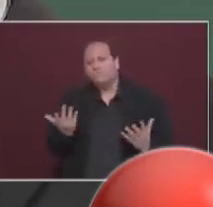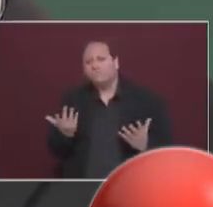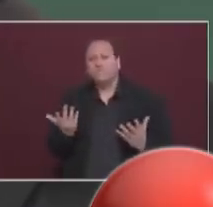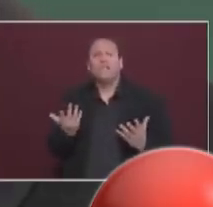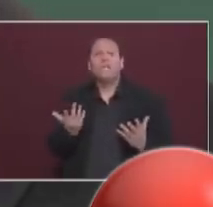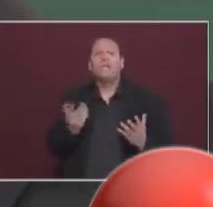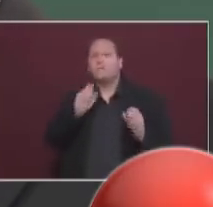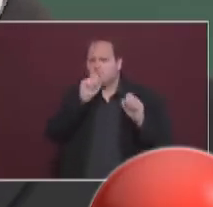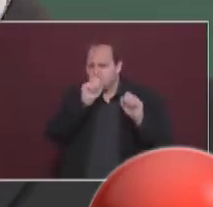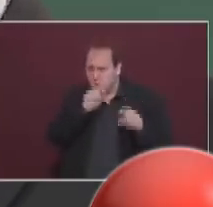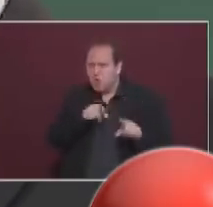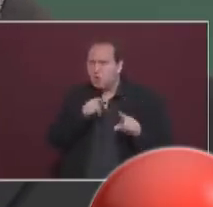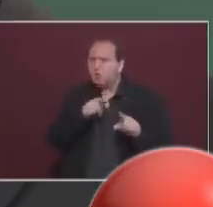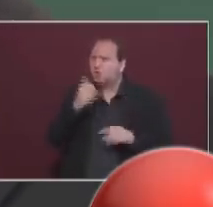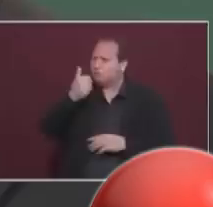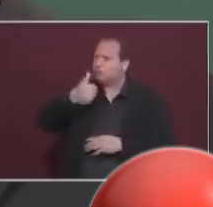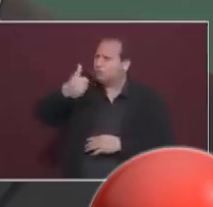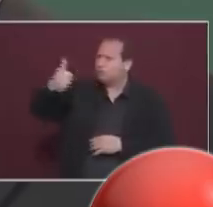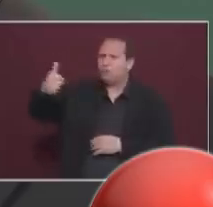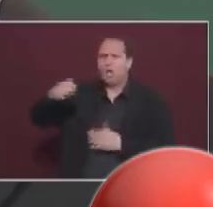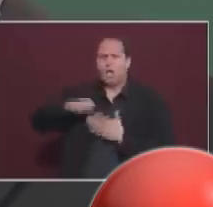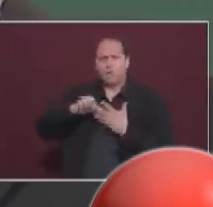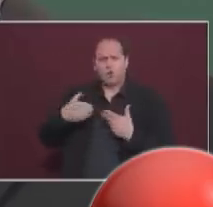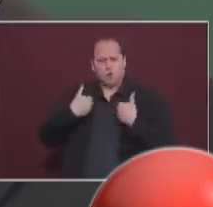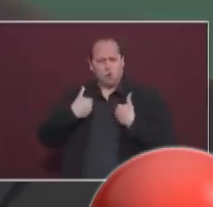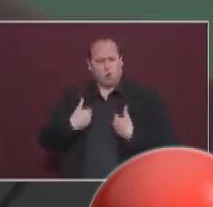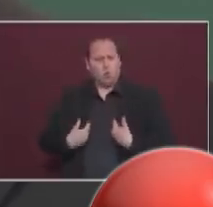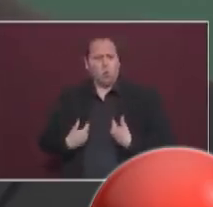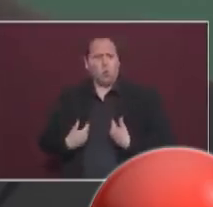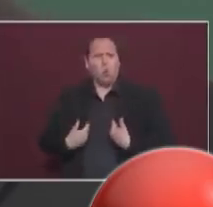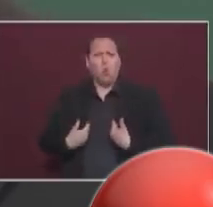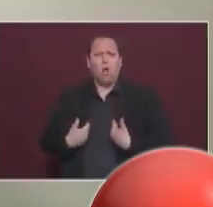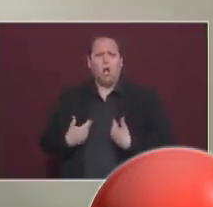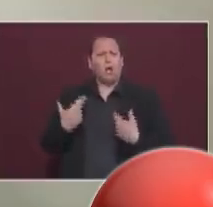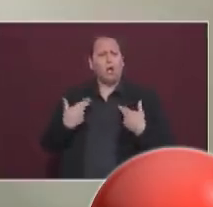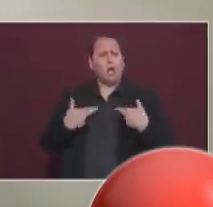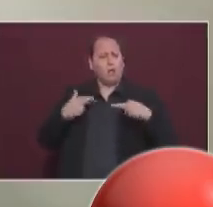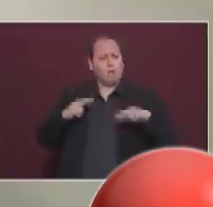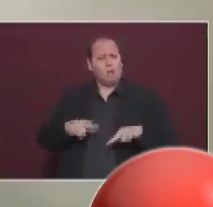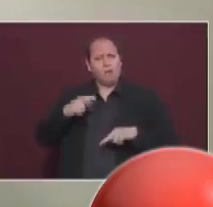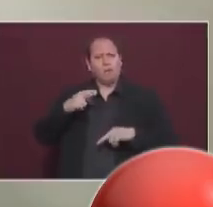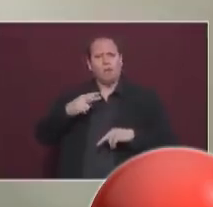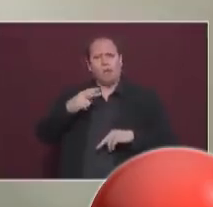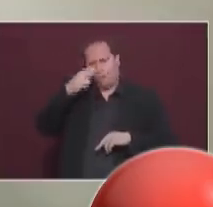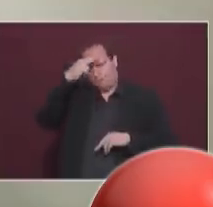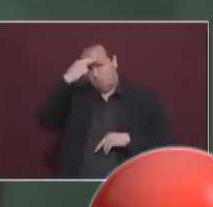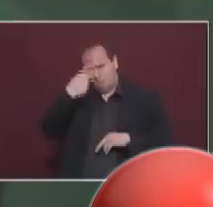hagamos lo propio, en mi caso como representante del Estado mexicano,